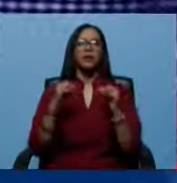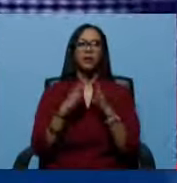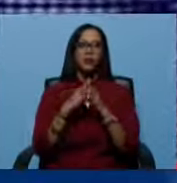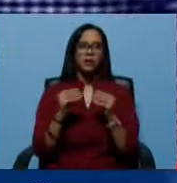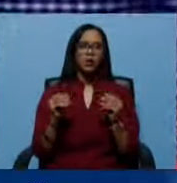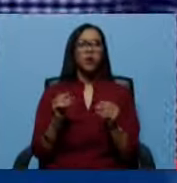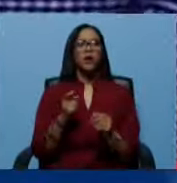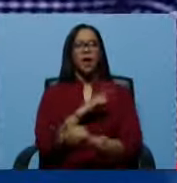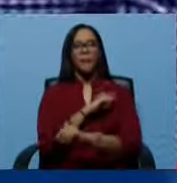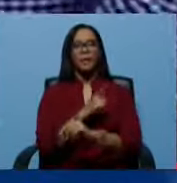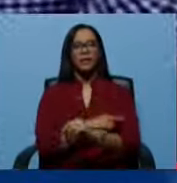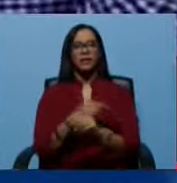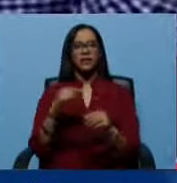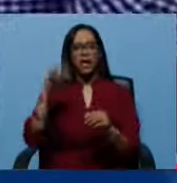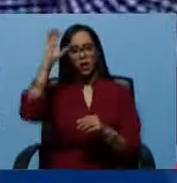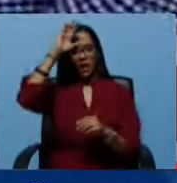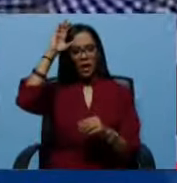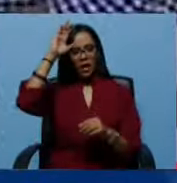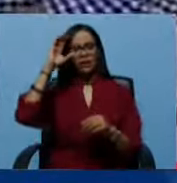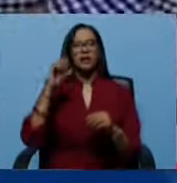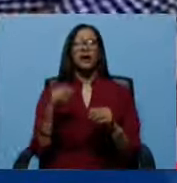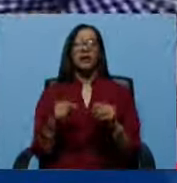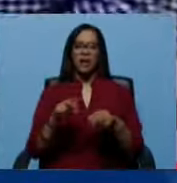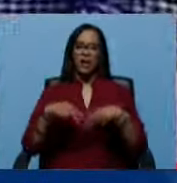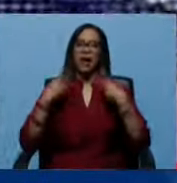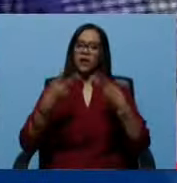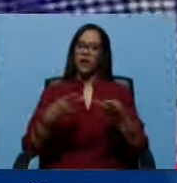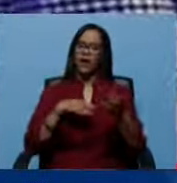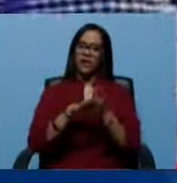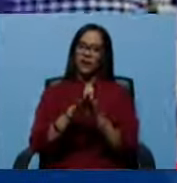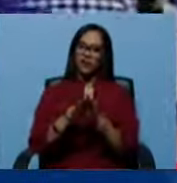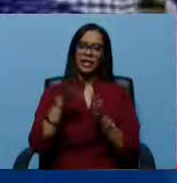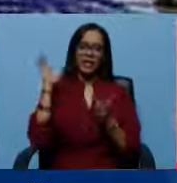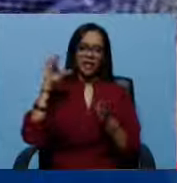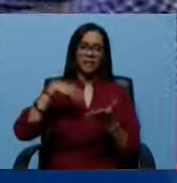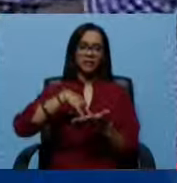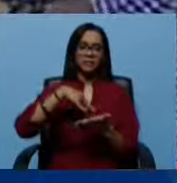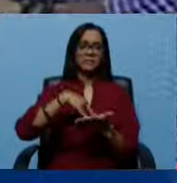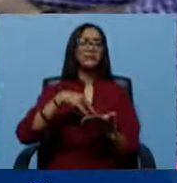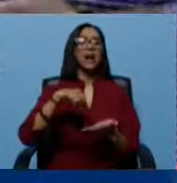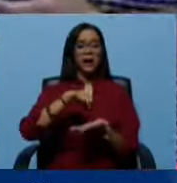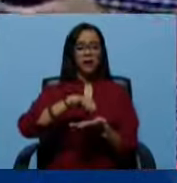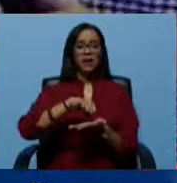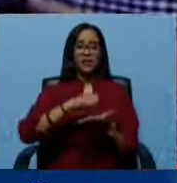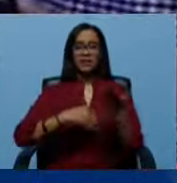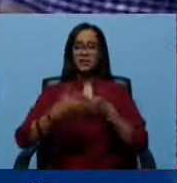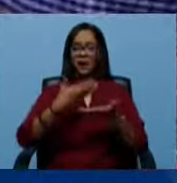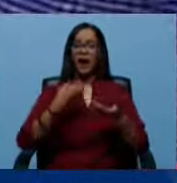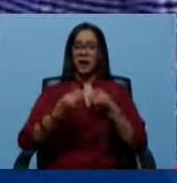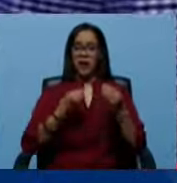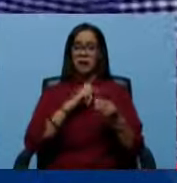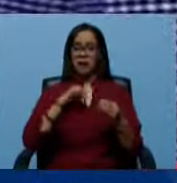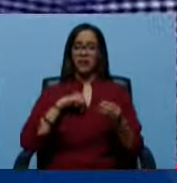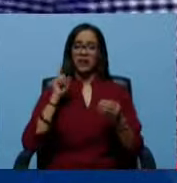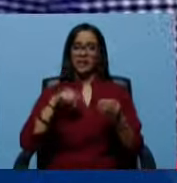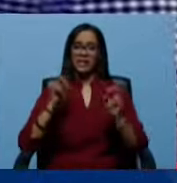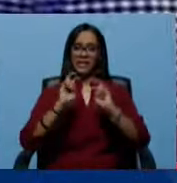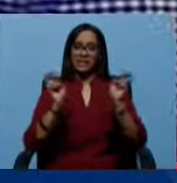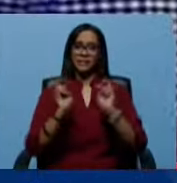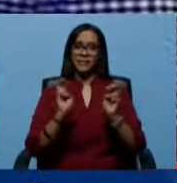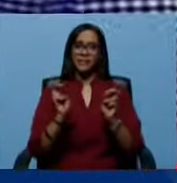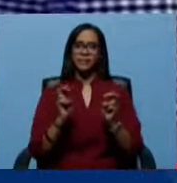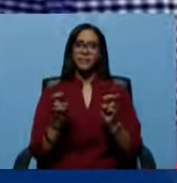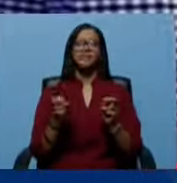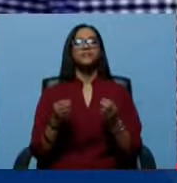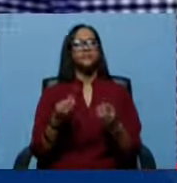las potencialidades del conocimiento, la industria, la innovación y el desarrollo del Estado Carabobo, porque los centros didácticos los hacemos también temáticos para